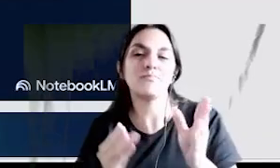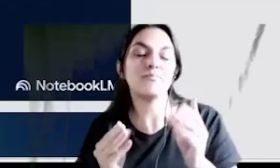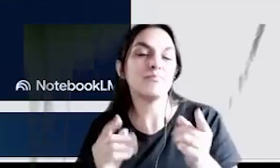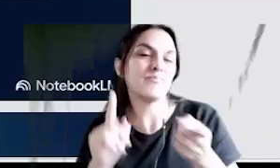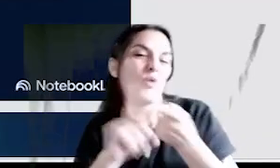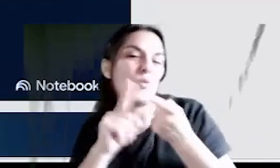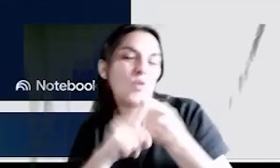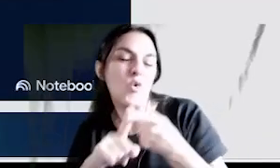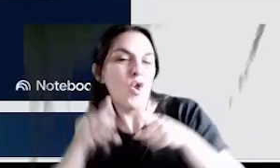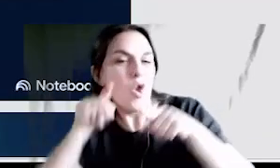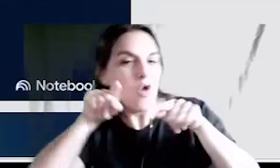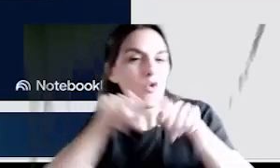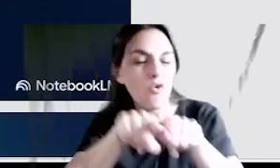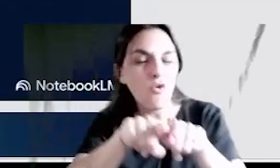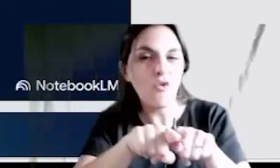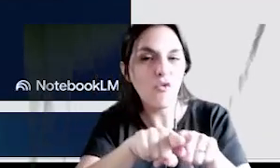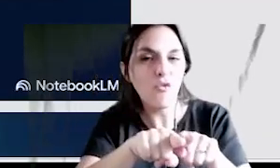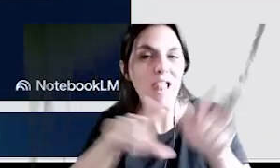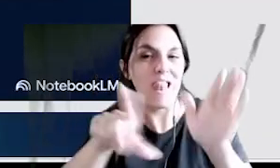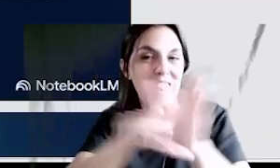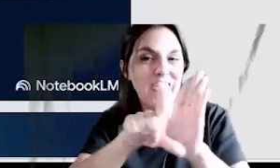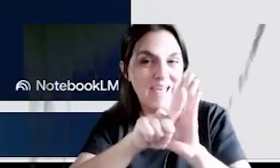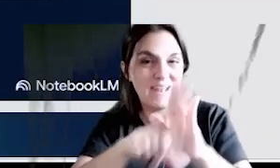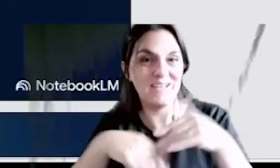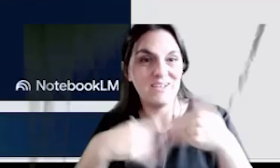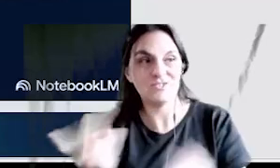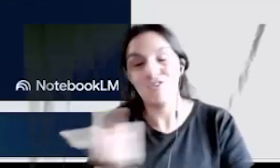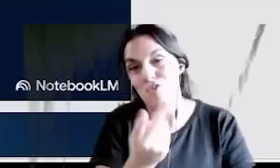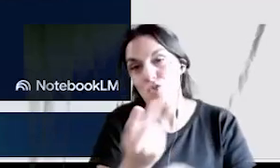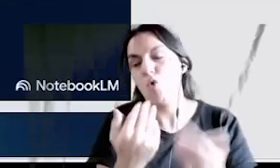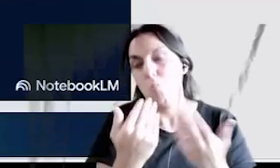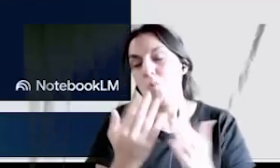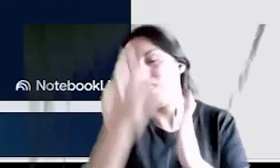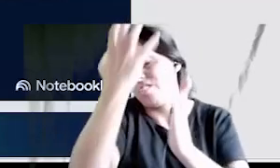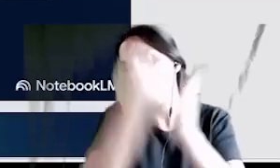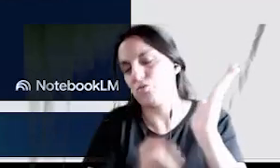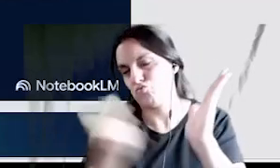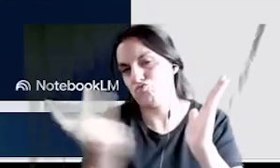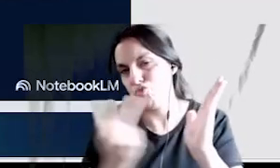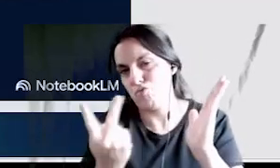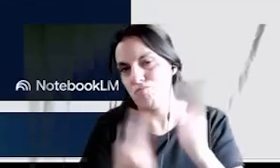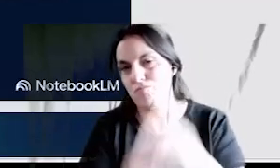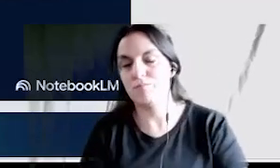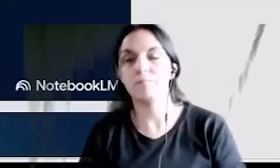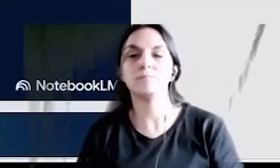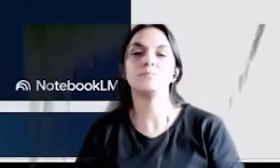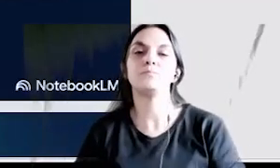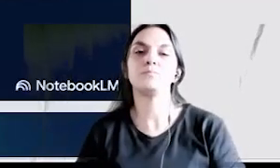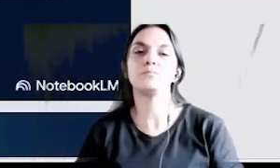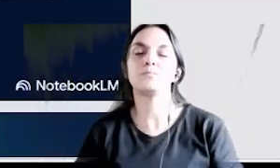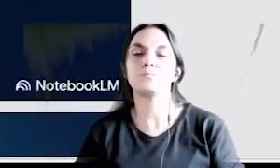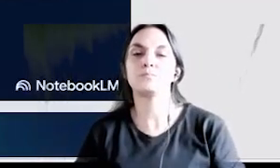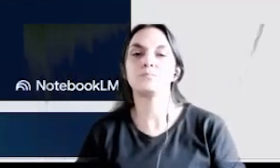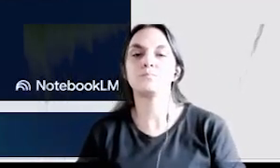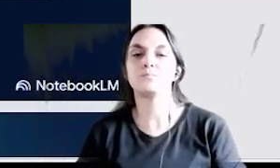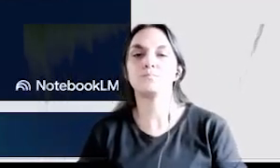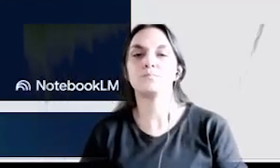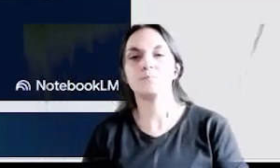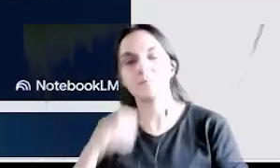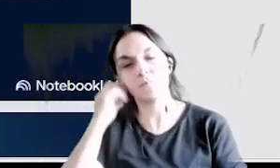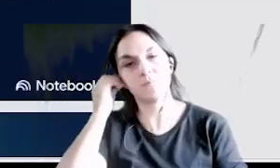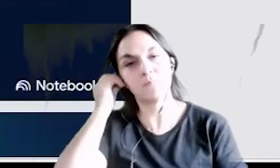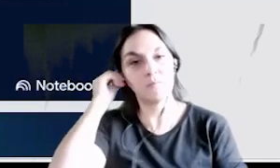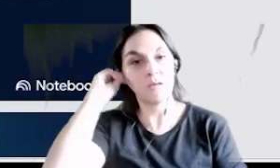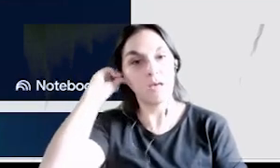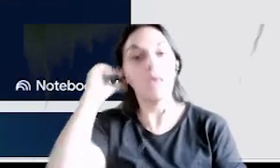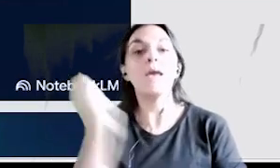dándole la misma condición de posibilidad de tener la deducción como carga de familia. Es importante que